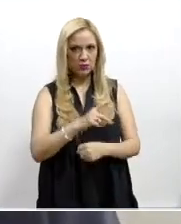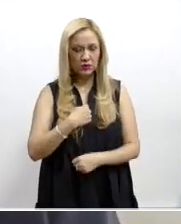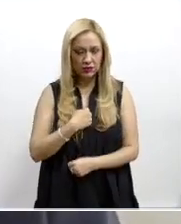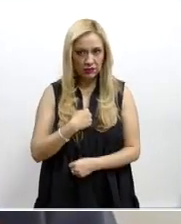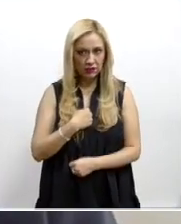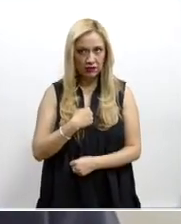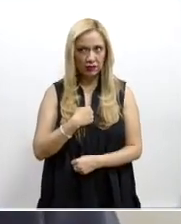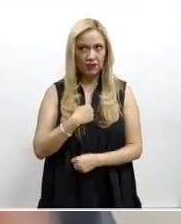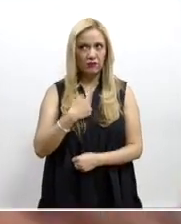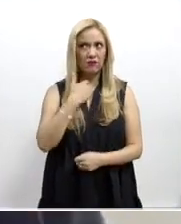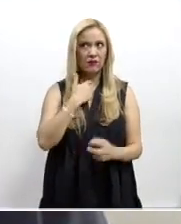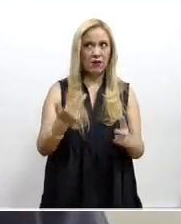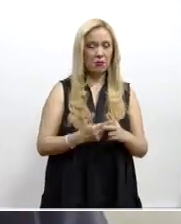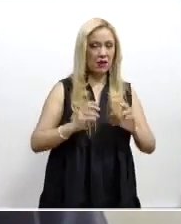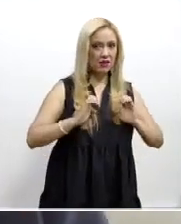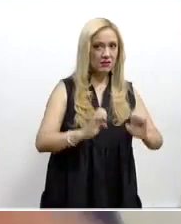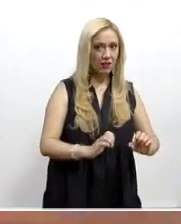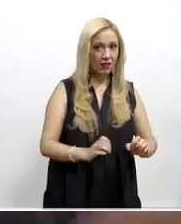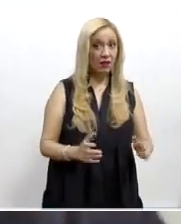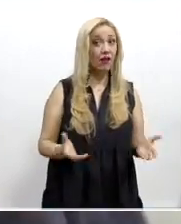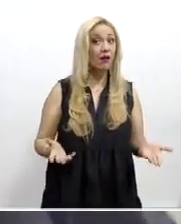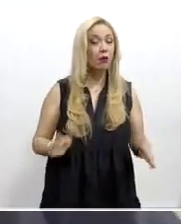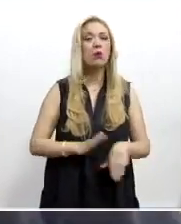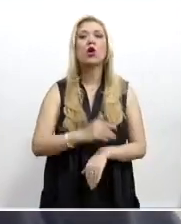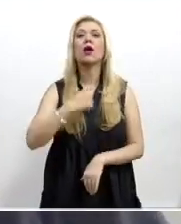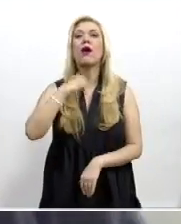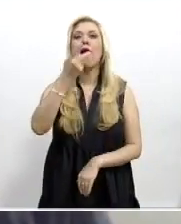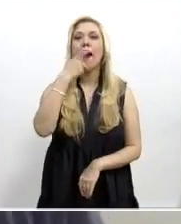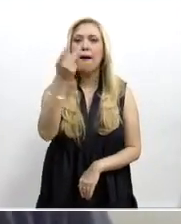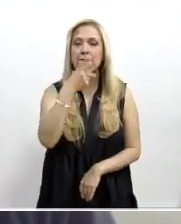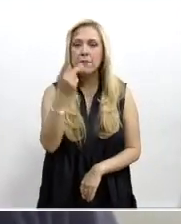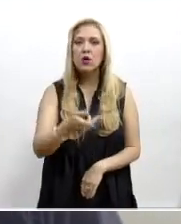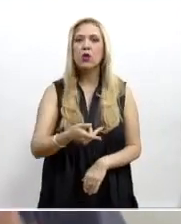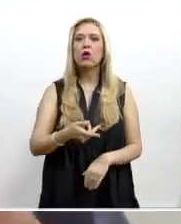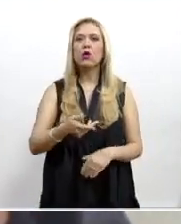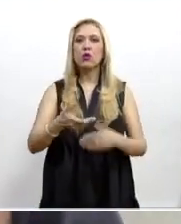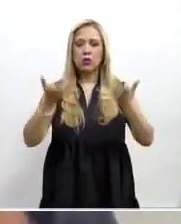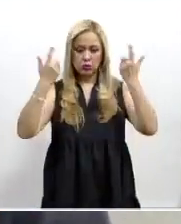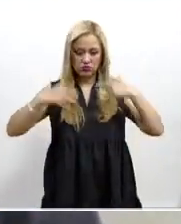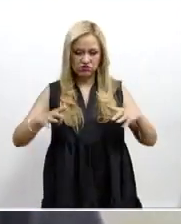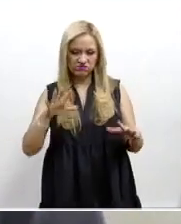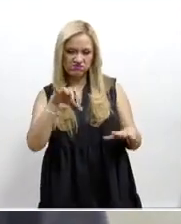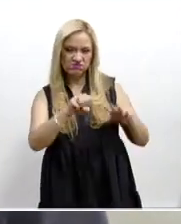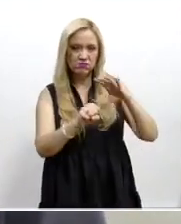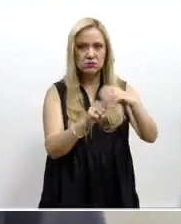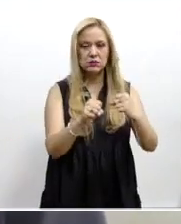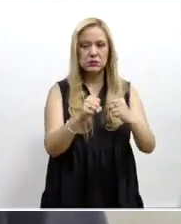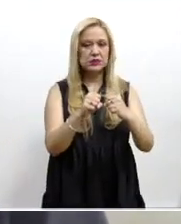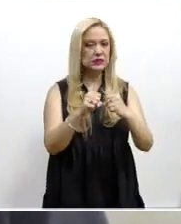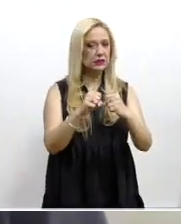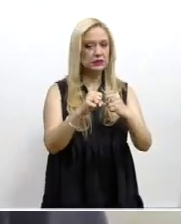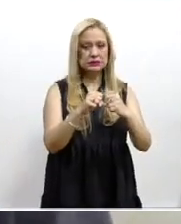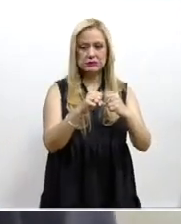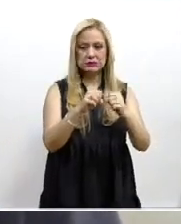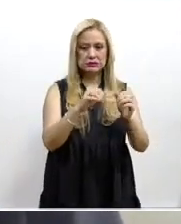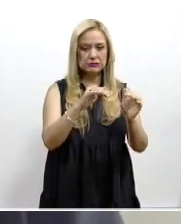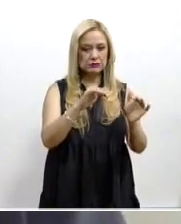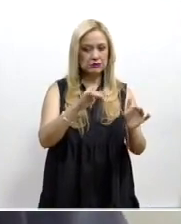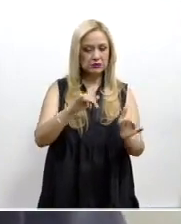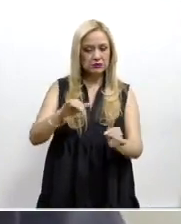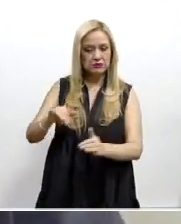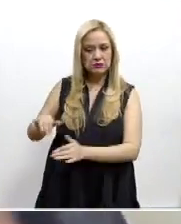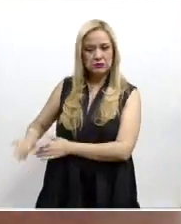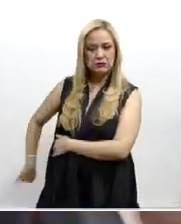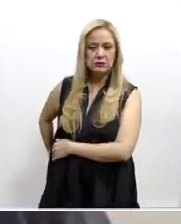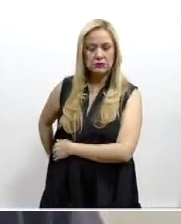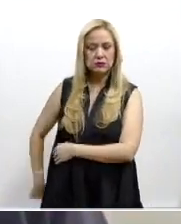se manifiesta en acciones, expresiones, en el lenguaje corporal y tratar de desarticular eso para proponer